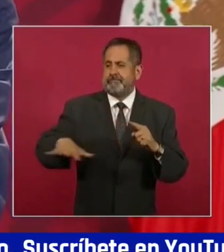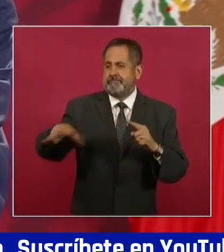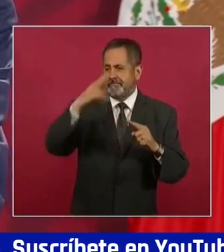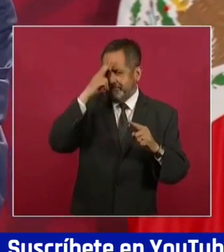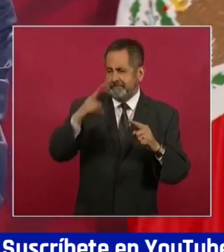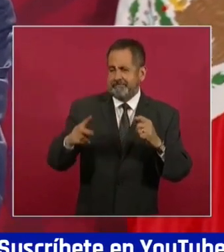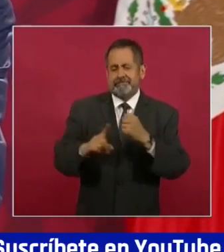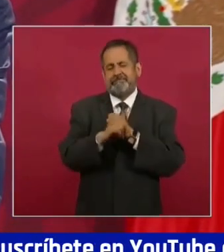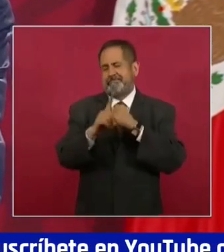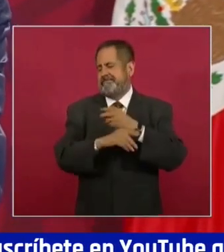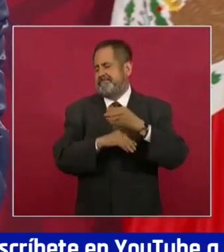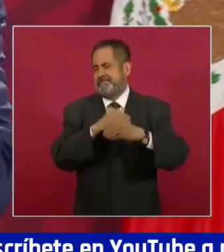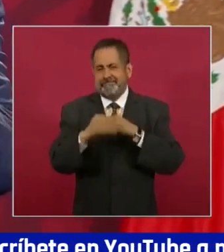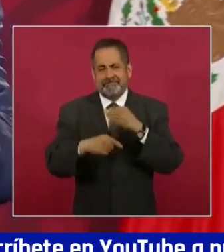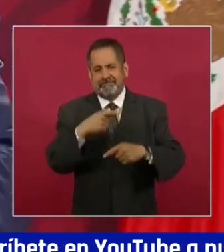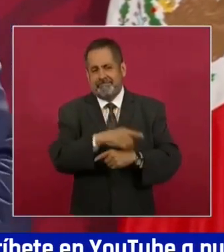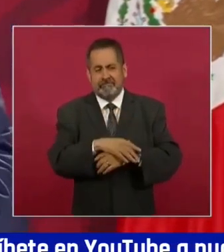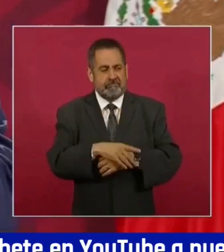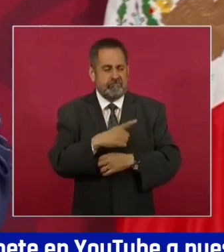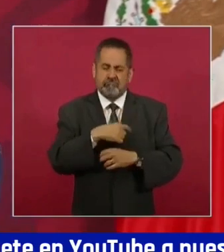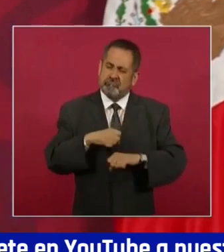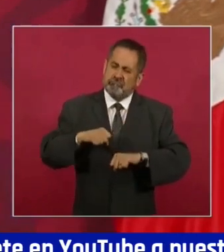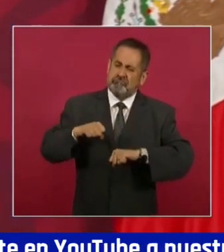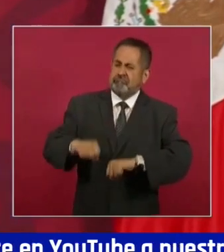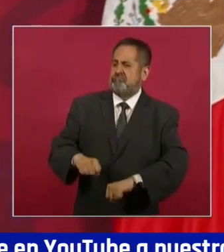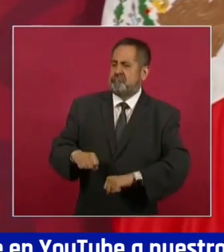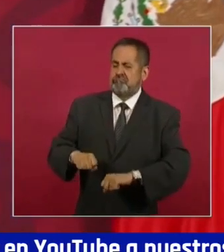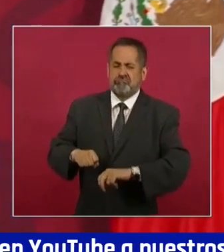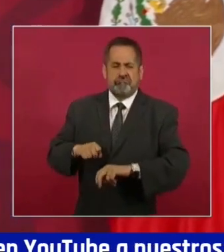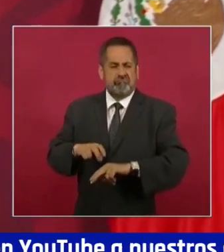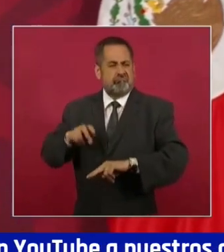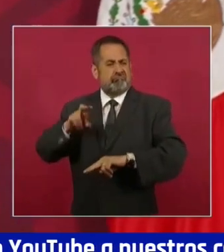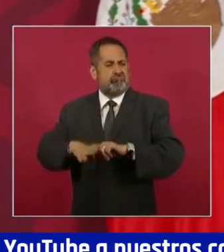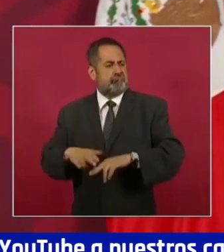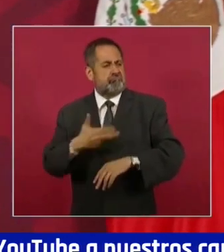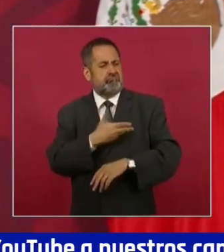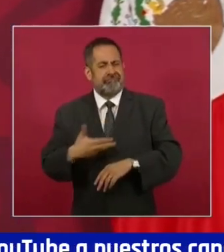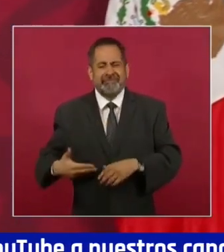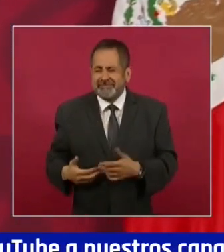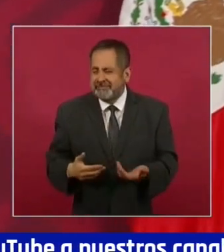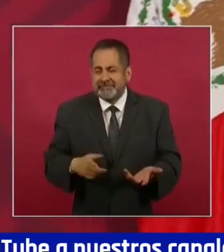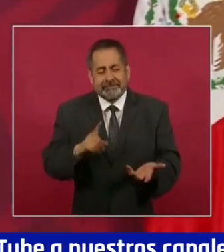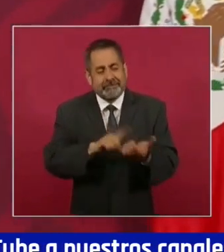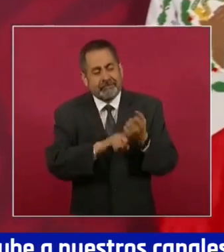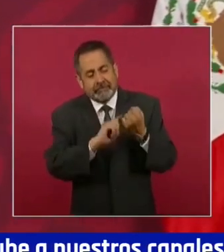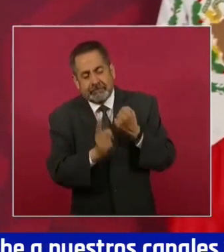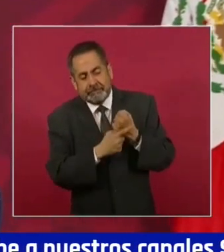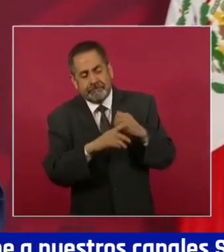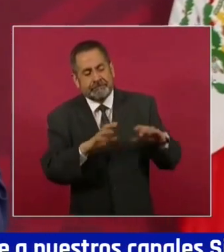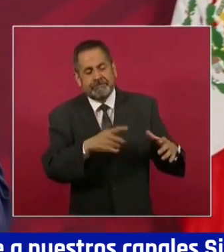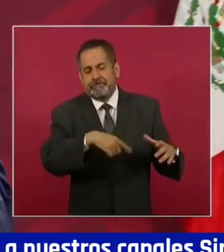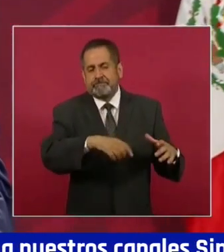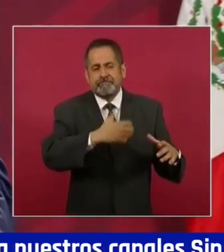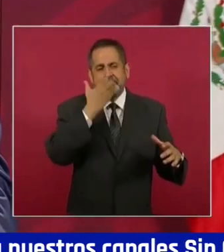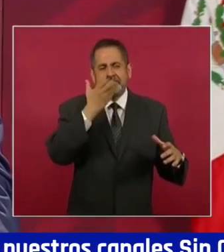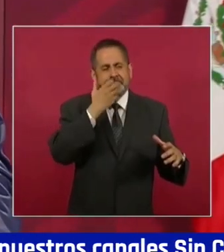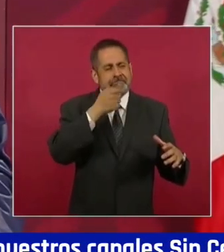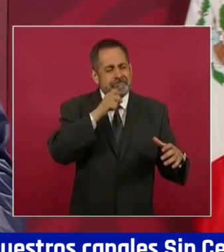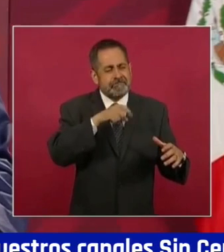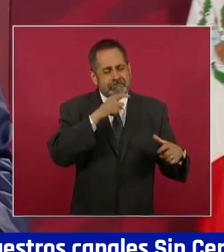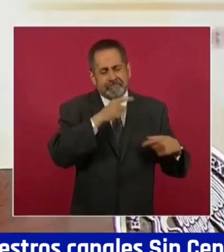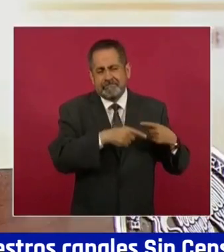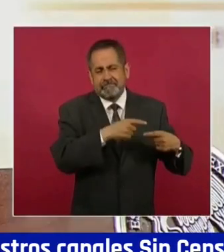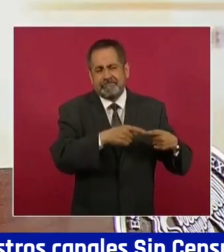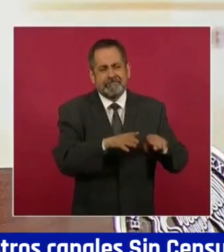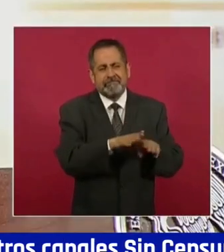y MC son entreguistas. Y le digo, fue una excelente participación de Manuel Pedrero. Esto que le acabo de dar a conocer,